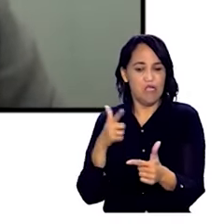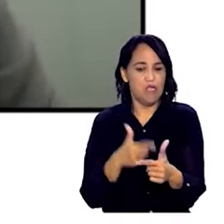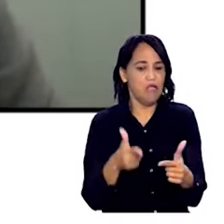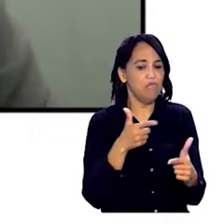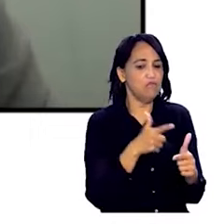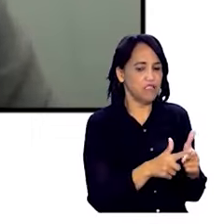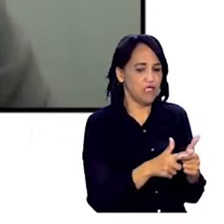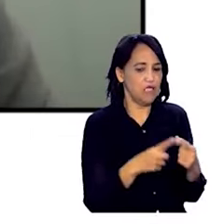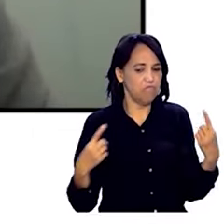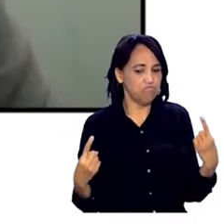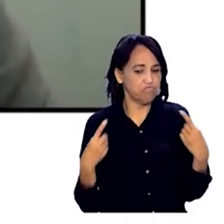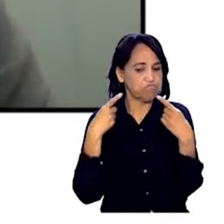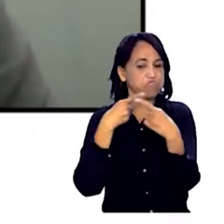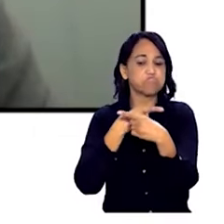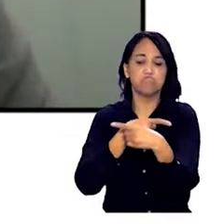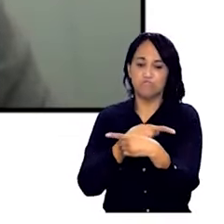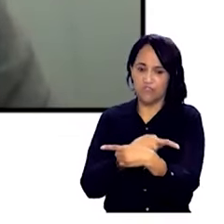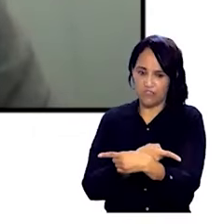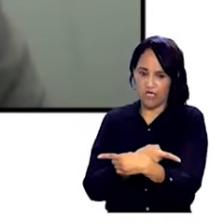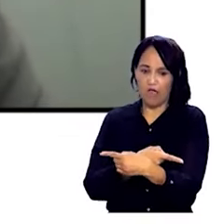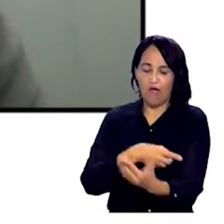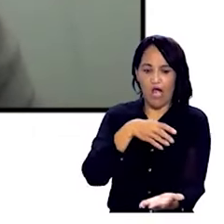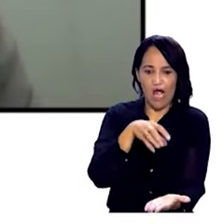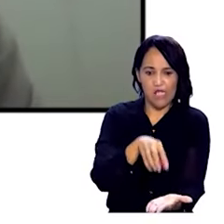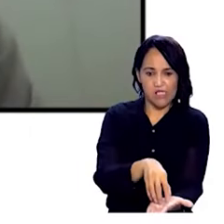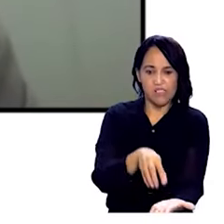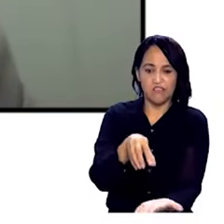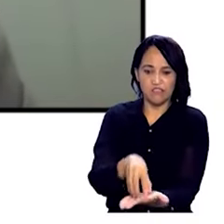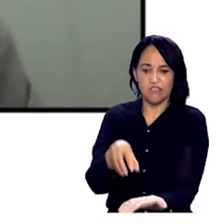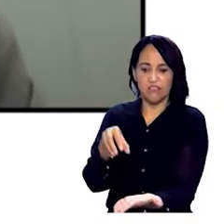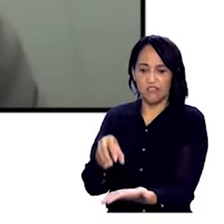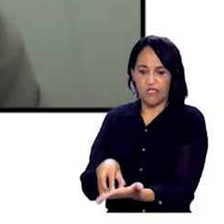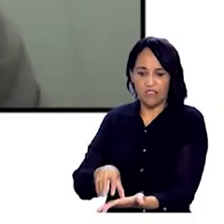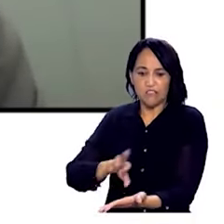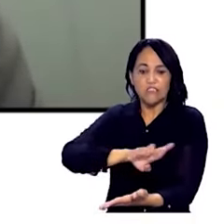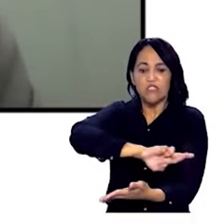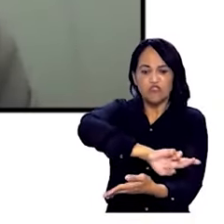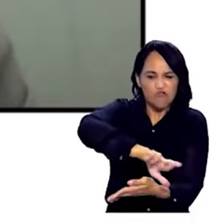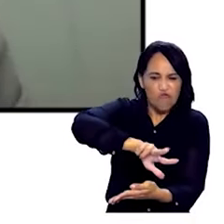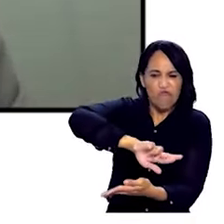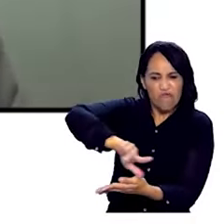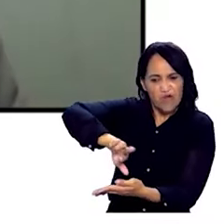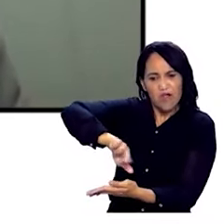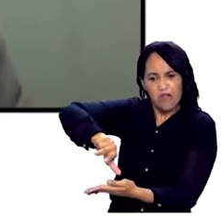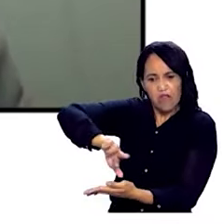a entrar un poquito má en eso por ahora permítame esta suerte de